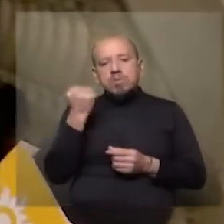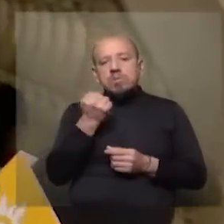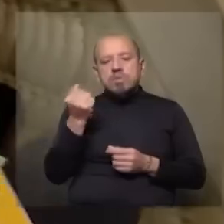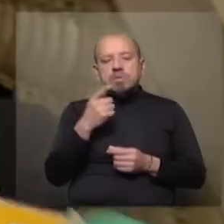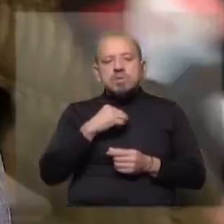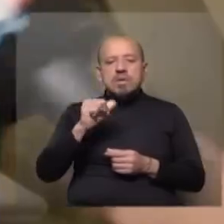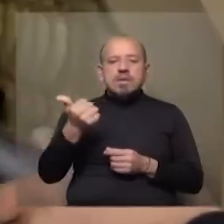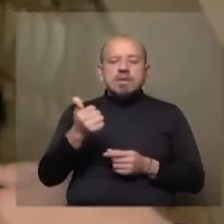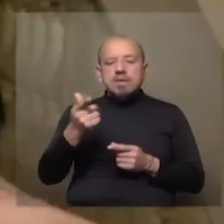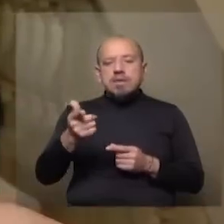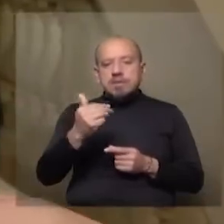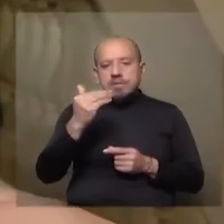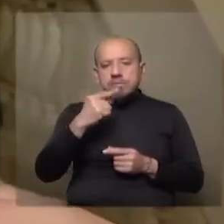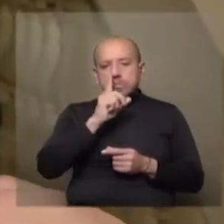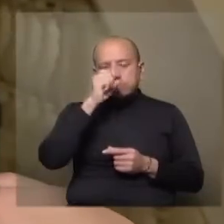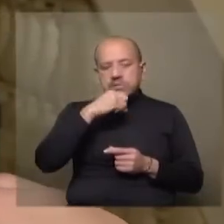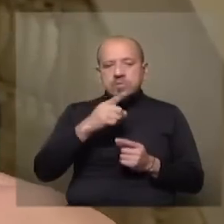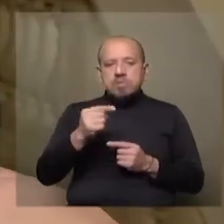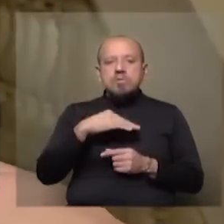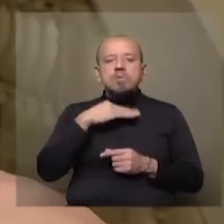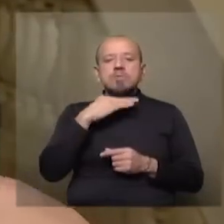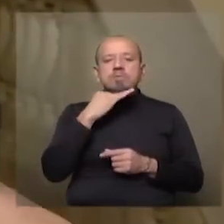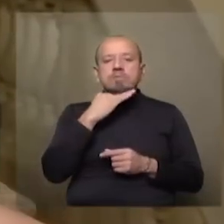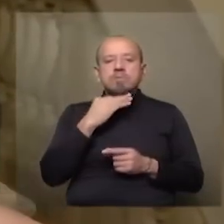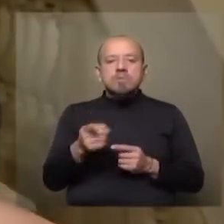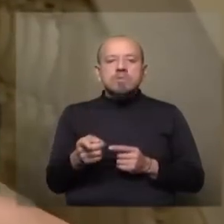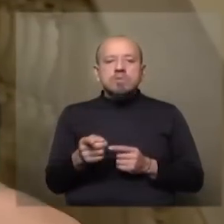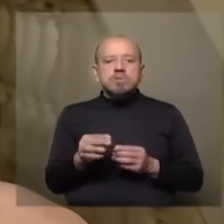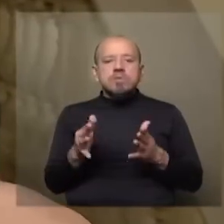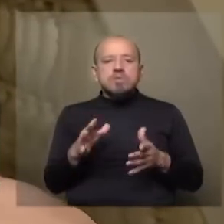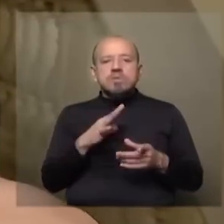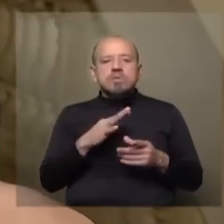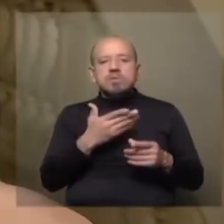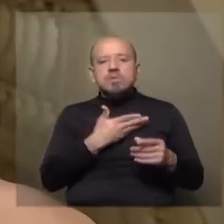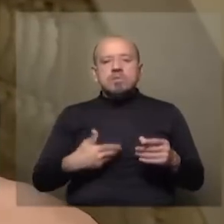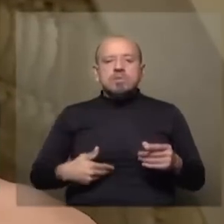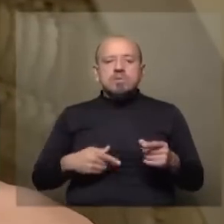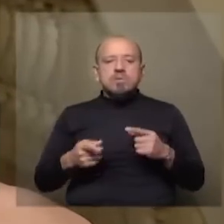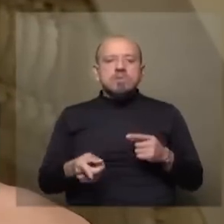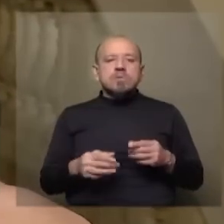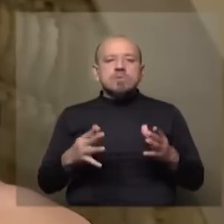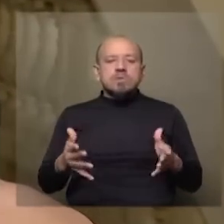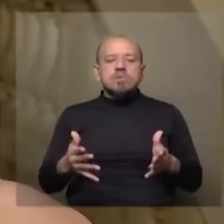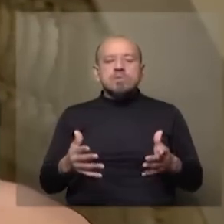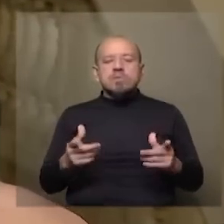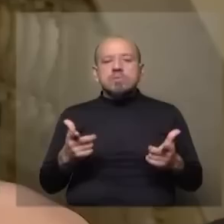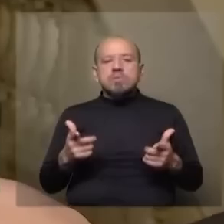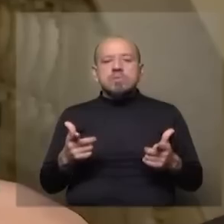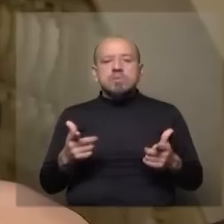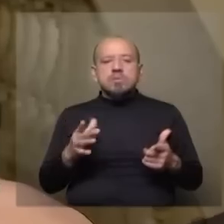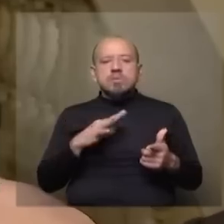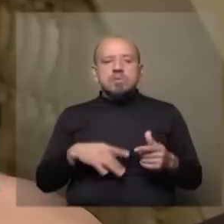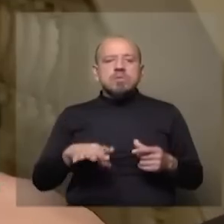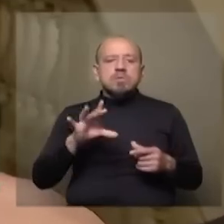en montev de canelones hoy lo fundamental Es que la coalición mantenga el gobierno nacional sin coalición tenemos